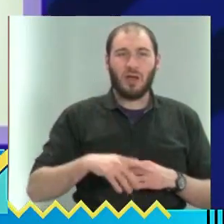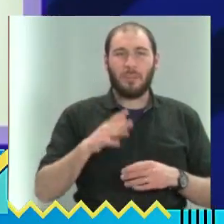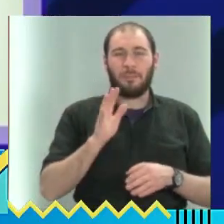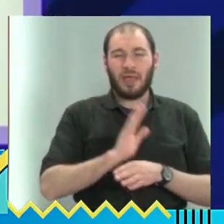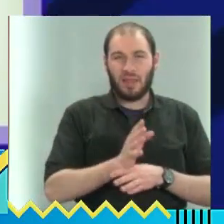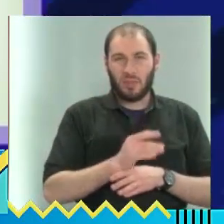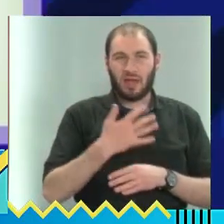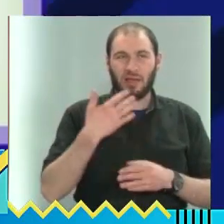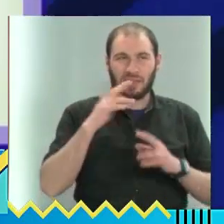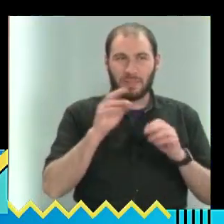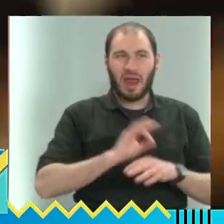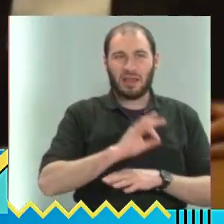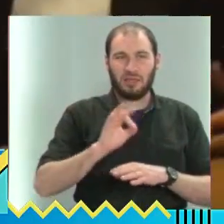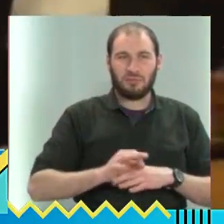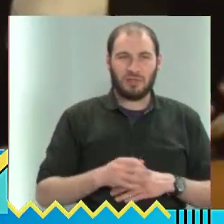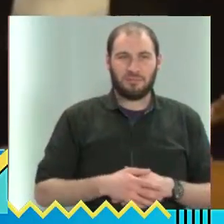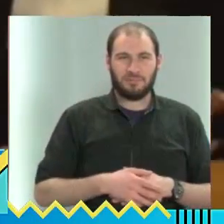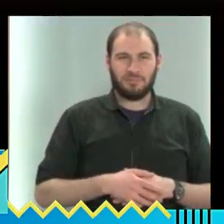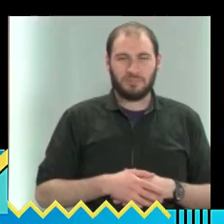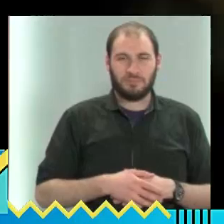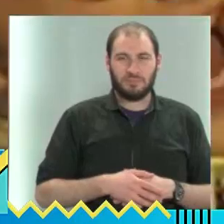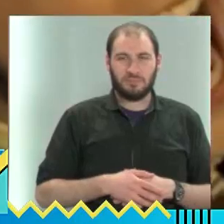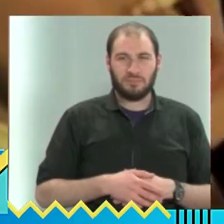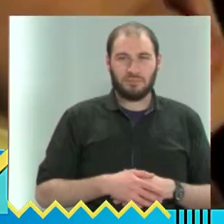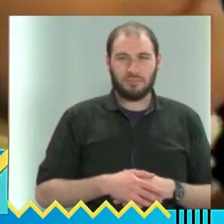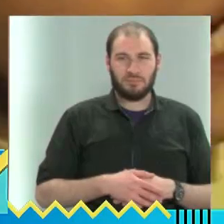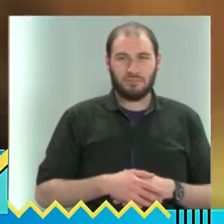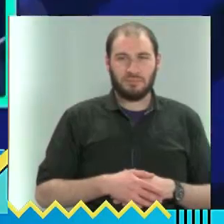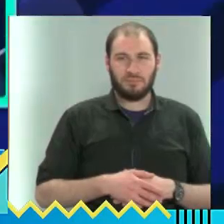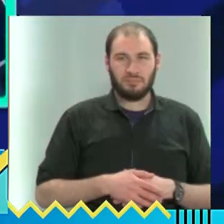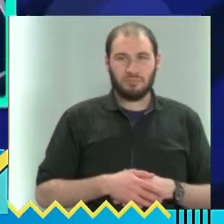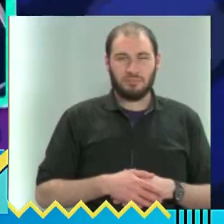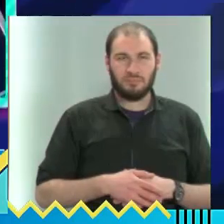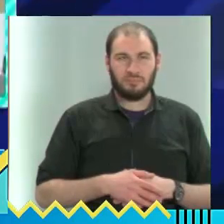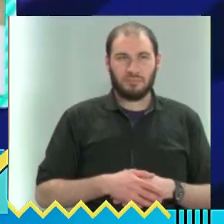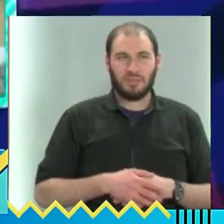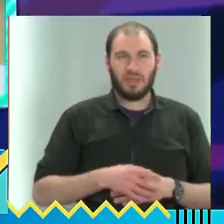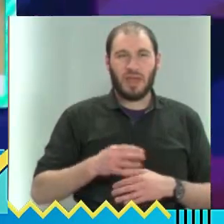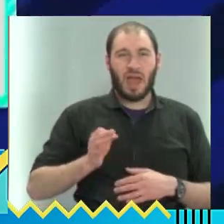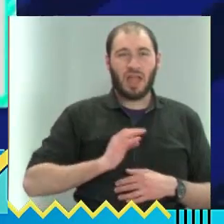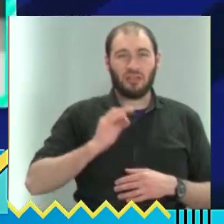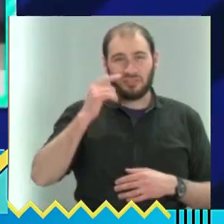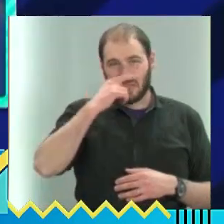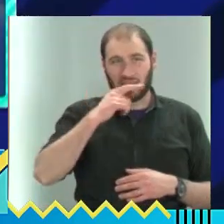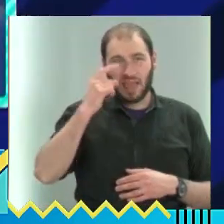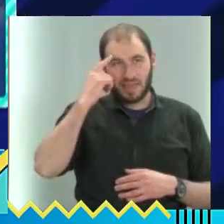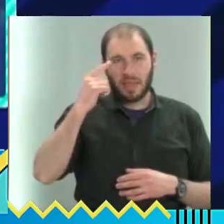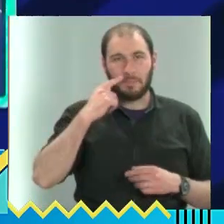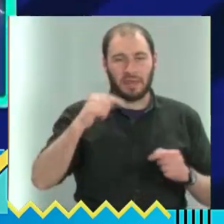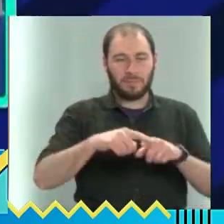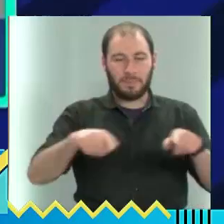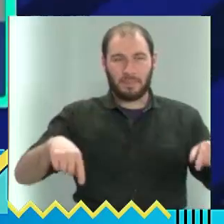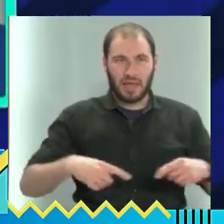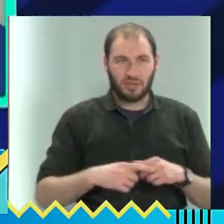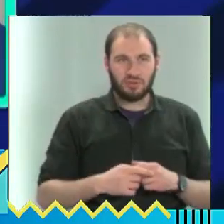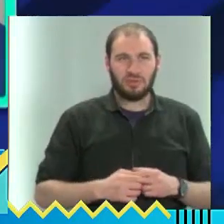película vemos arquitectura. 7 años, 10.000 metros cuadrados